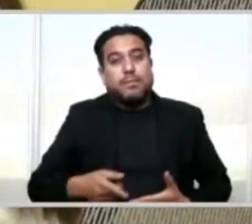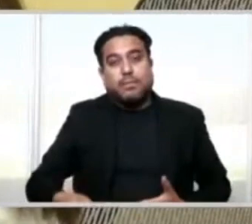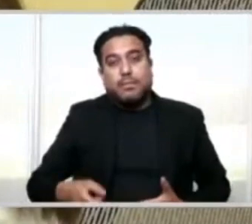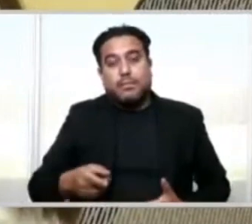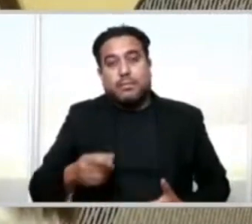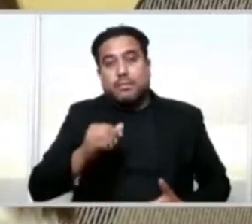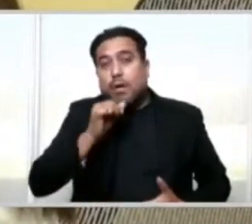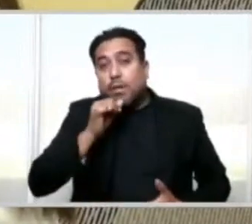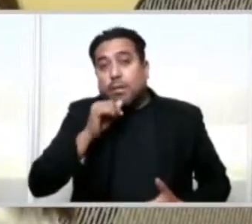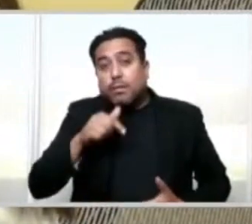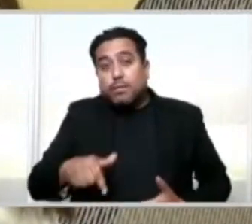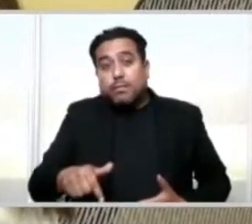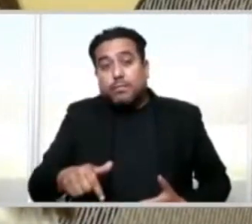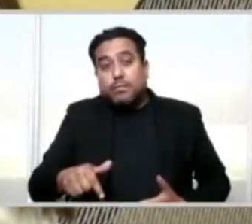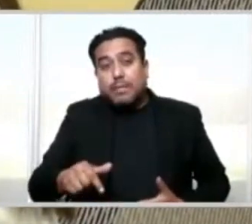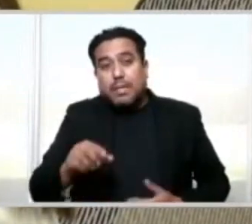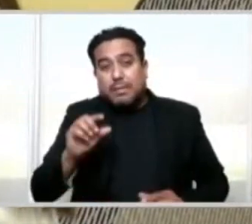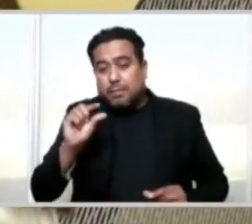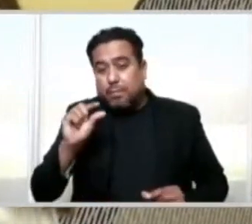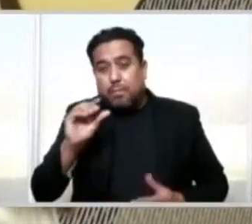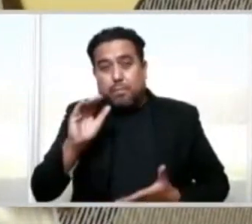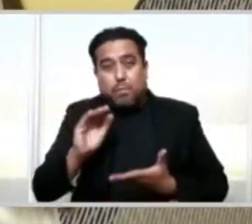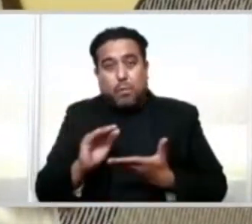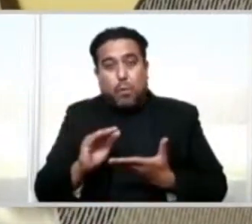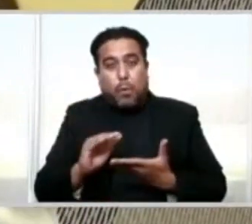materna exclusiva, siendo el periodo